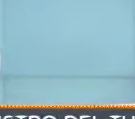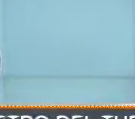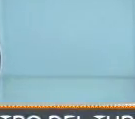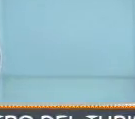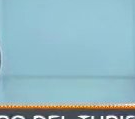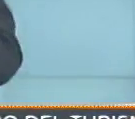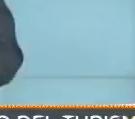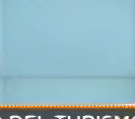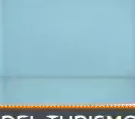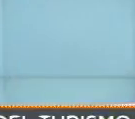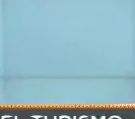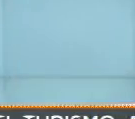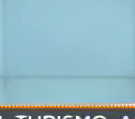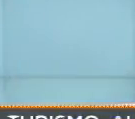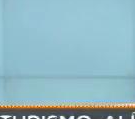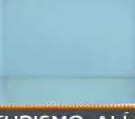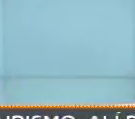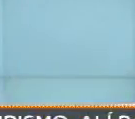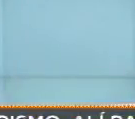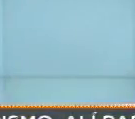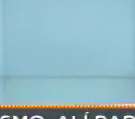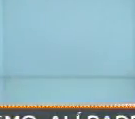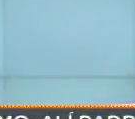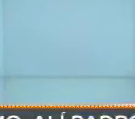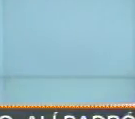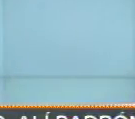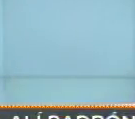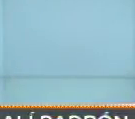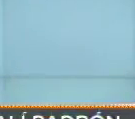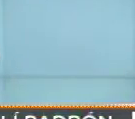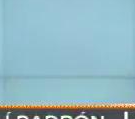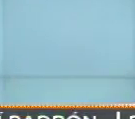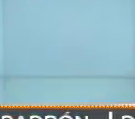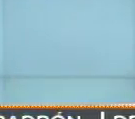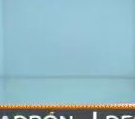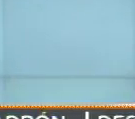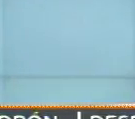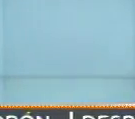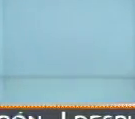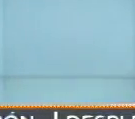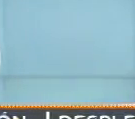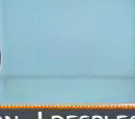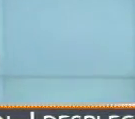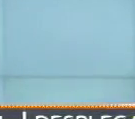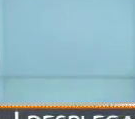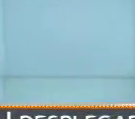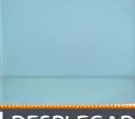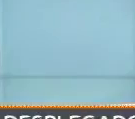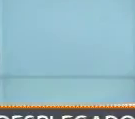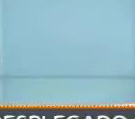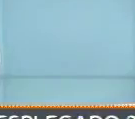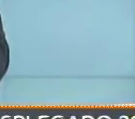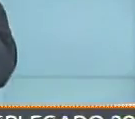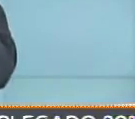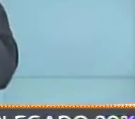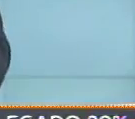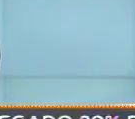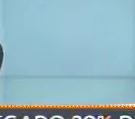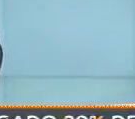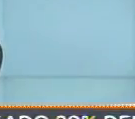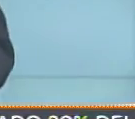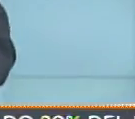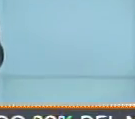una rueda de prensa en torno a lo que fue el lanzamiento de la página web Los Más Buscados, en compañía del